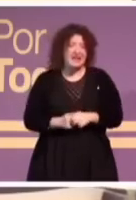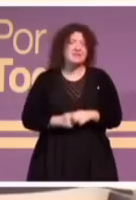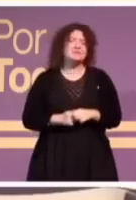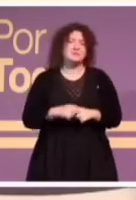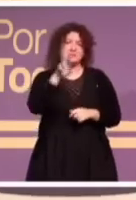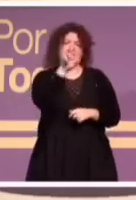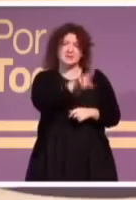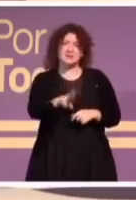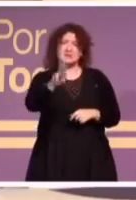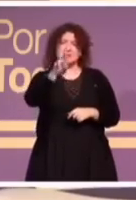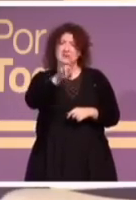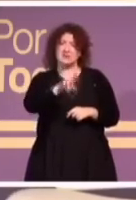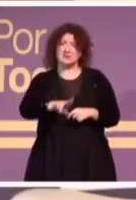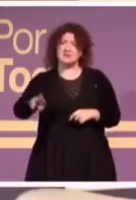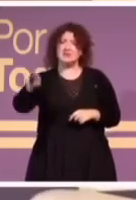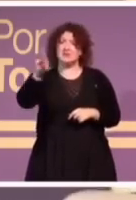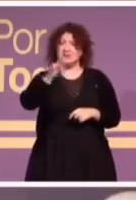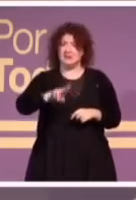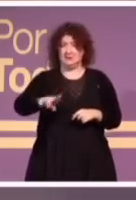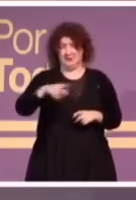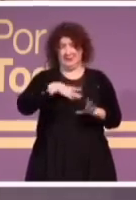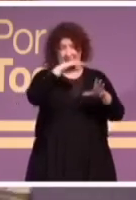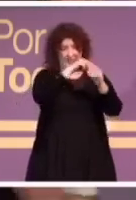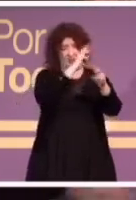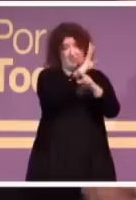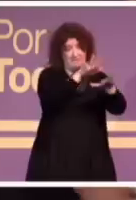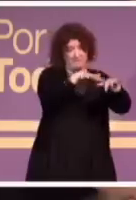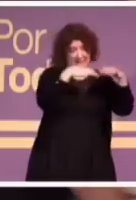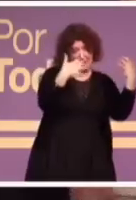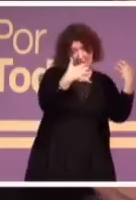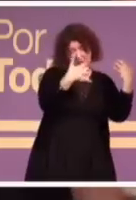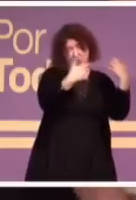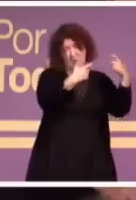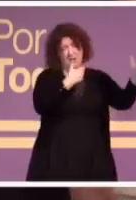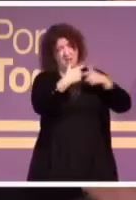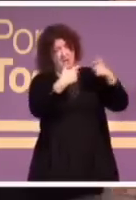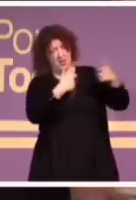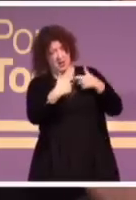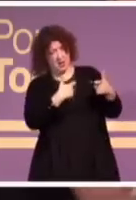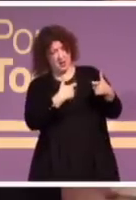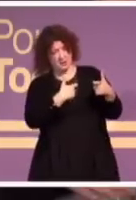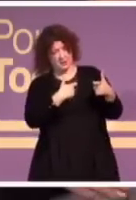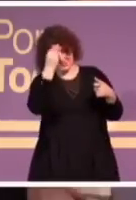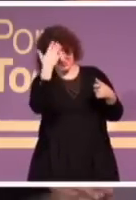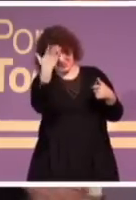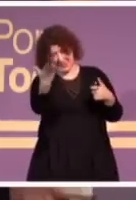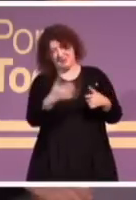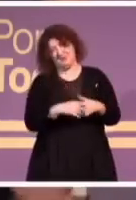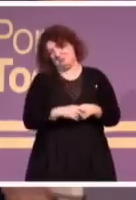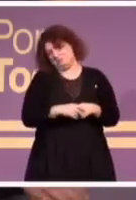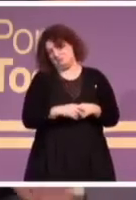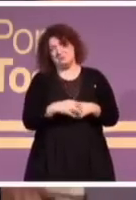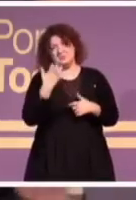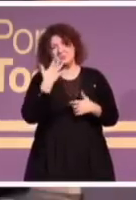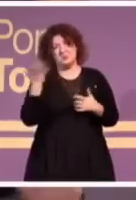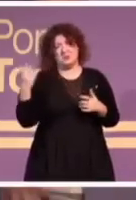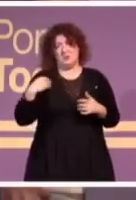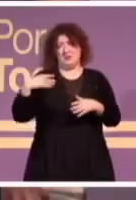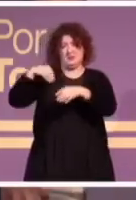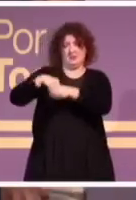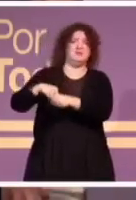Y si tus iguales en el Parlamento te pueden decir estas cosas, ¿por qué no se las voy a decir